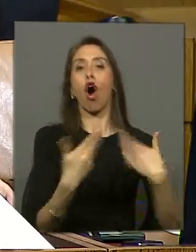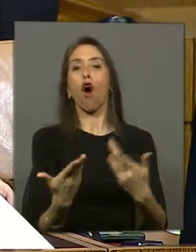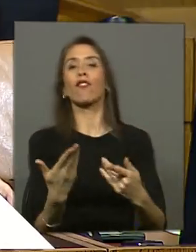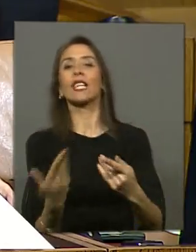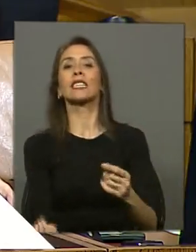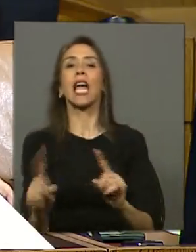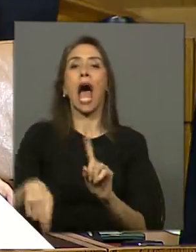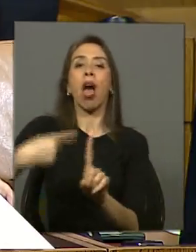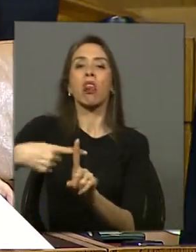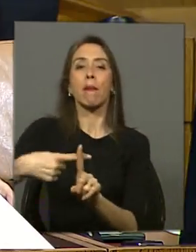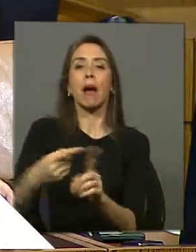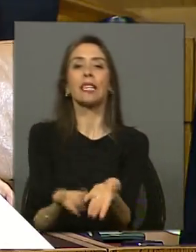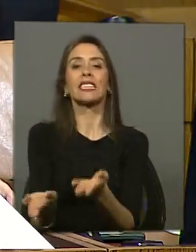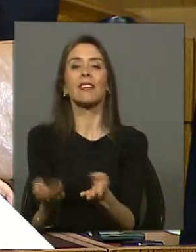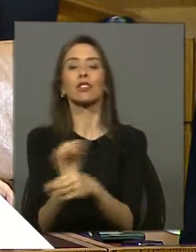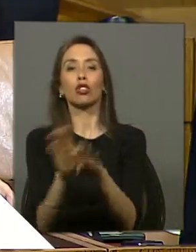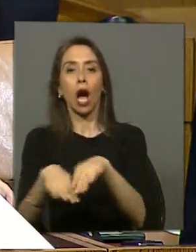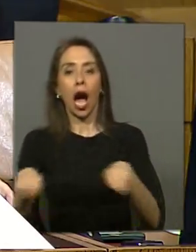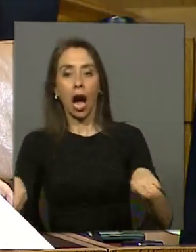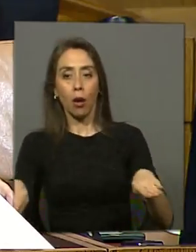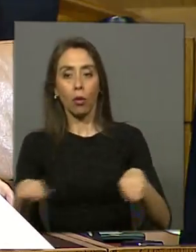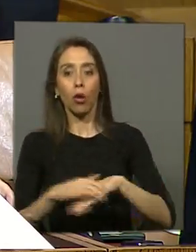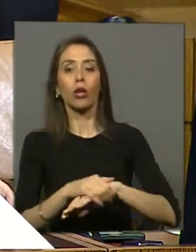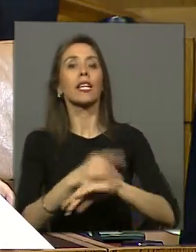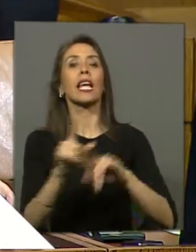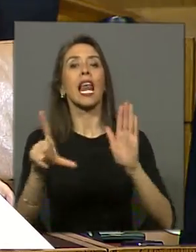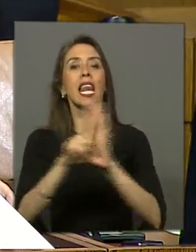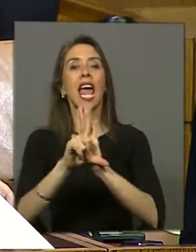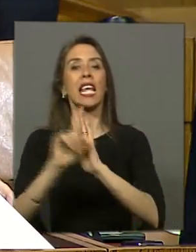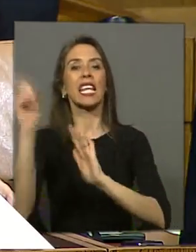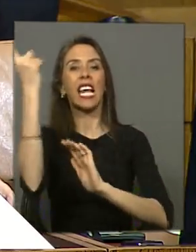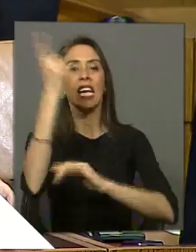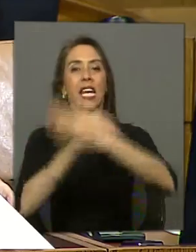los que tienen una exigencia de ley general de urbanismo y construcción